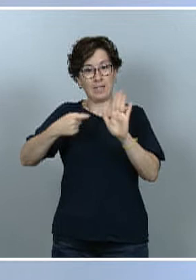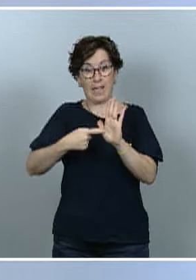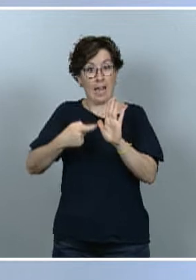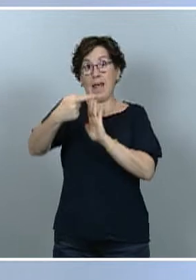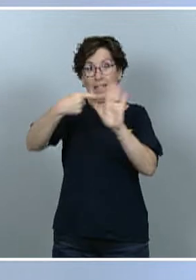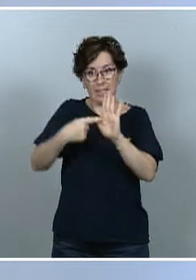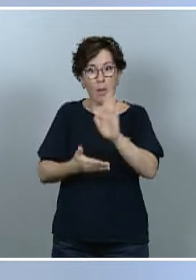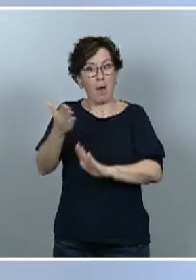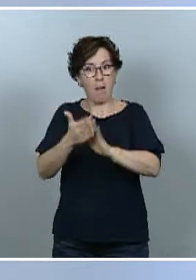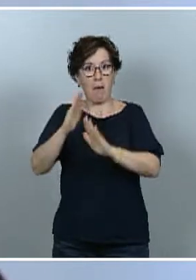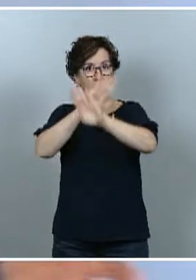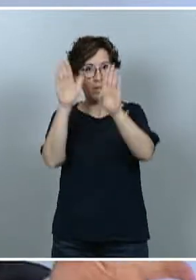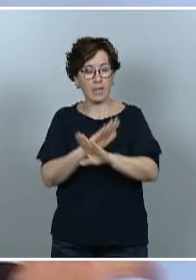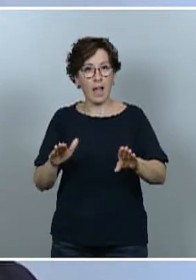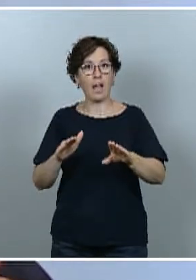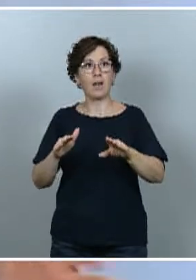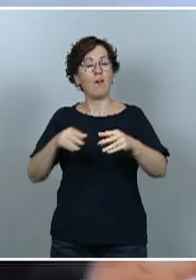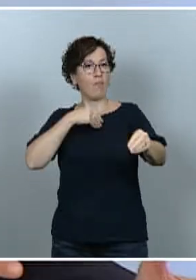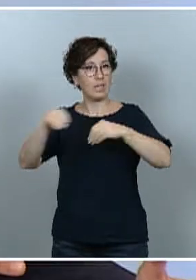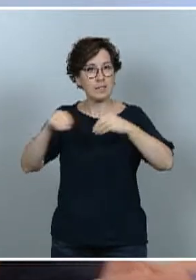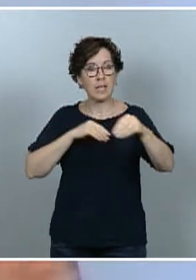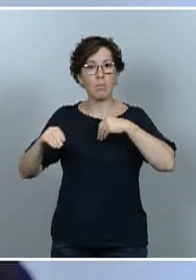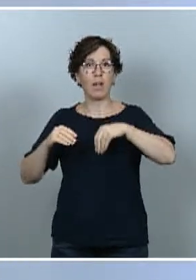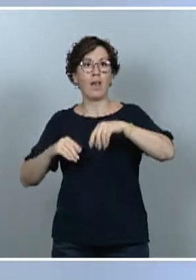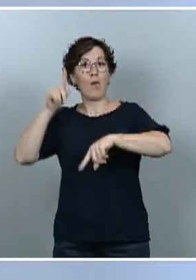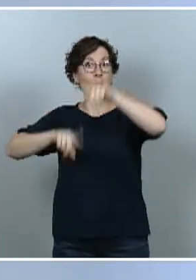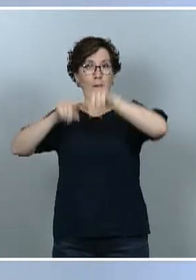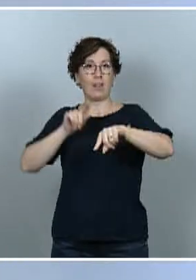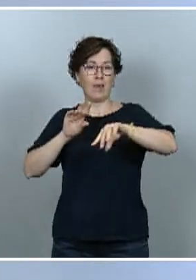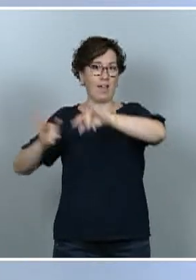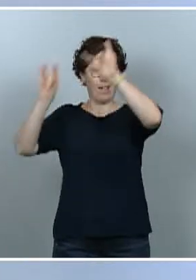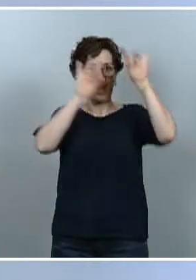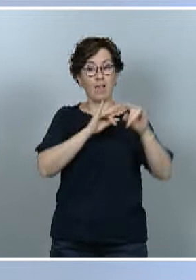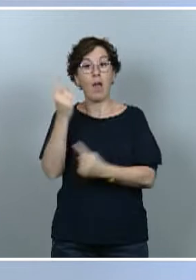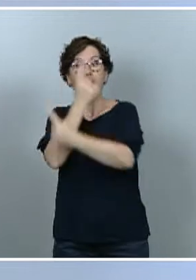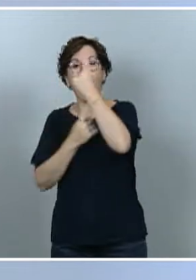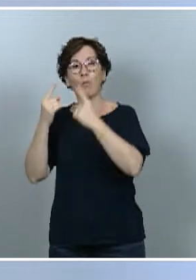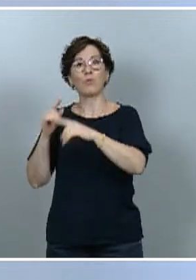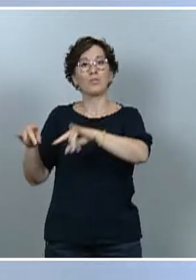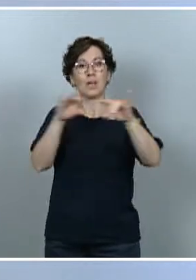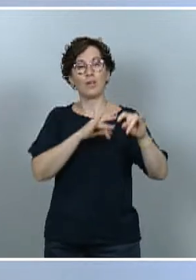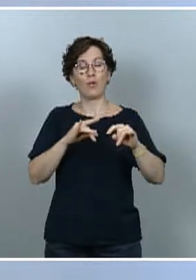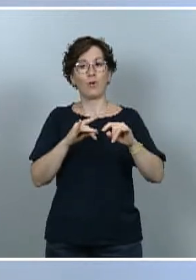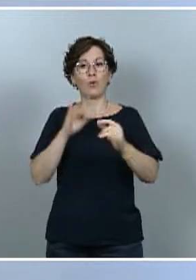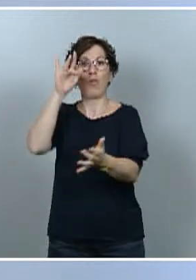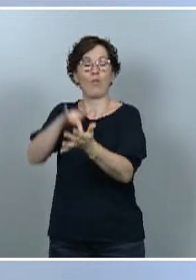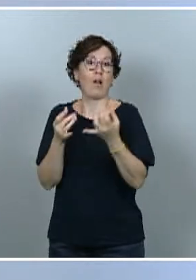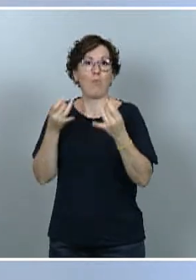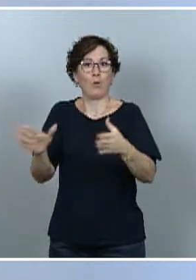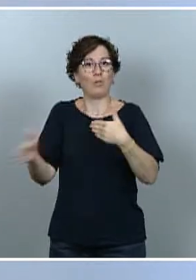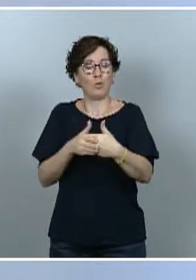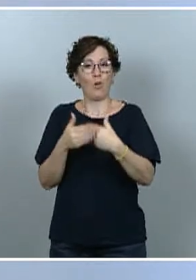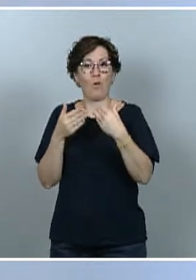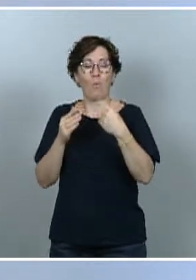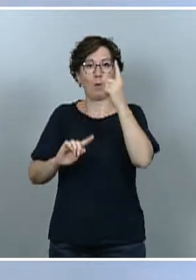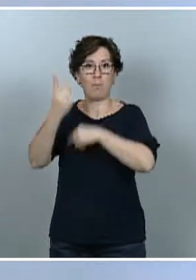gradual, flexible y asimétrica. Por tanto, en unos territorios se llegará antes al final de esta segunda etapa de desescalada, en algunos territorios, por ejemplo, las zonas urbanas